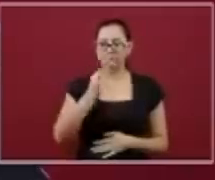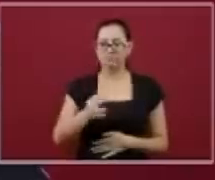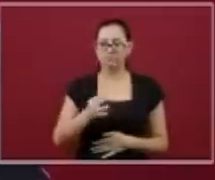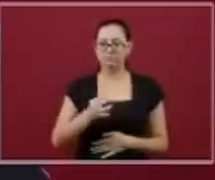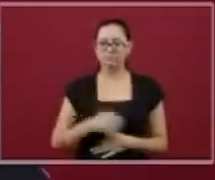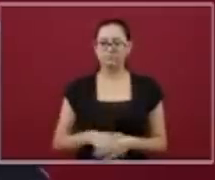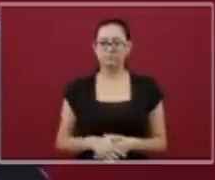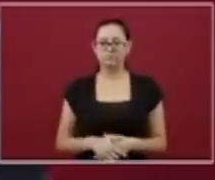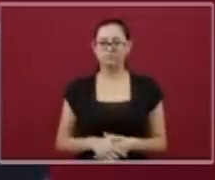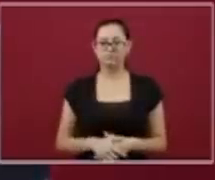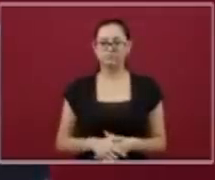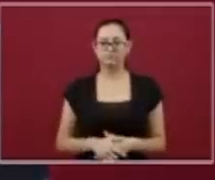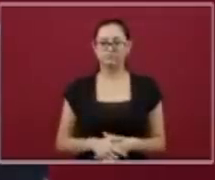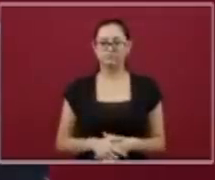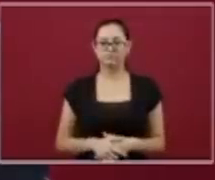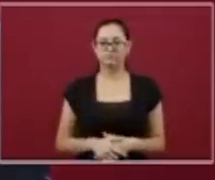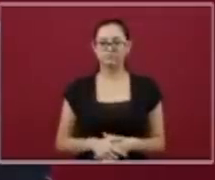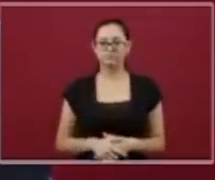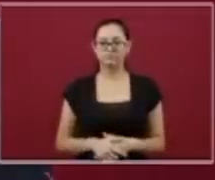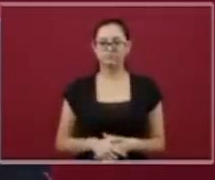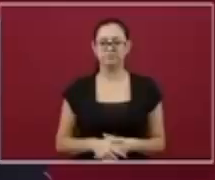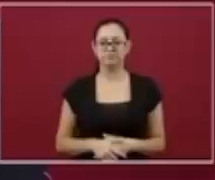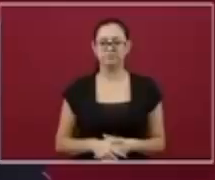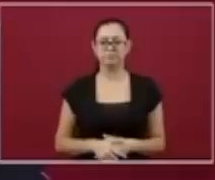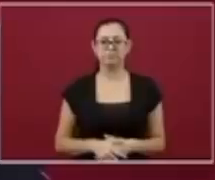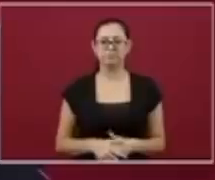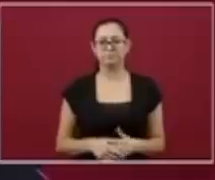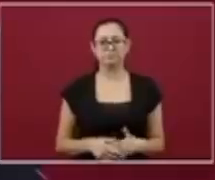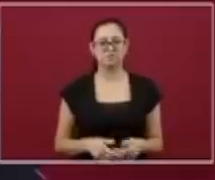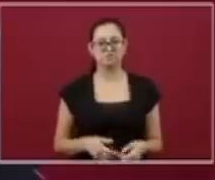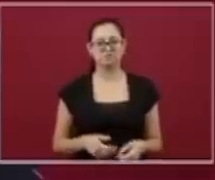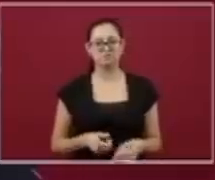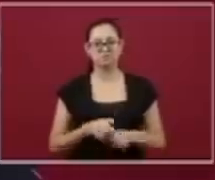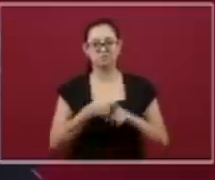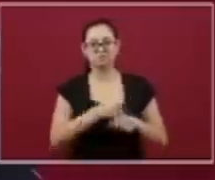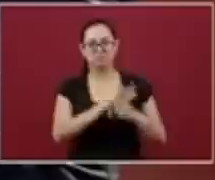nosotros no vamos a reprimir,